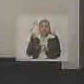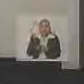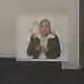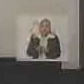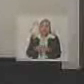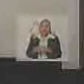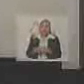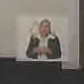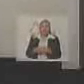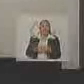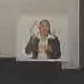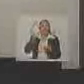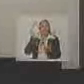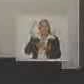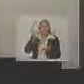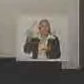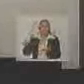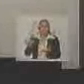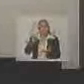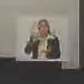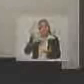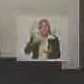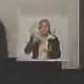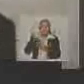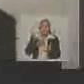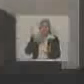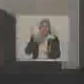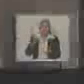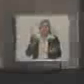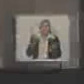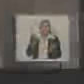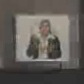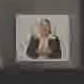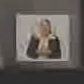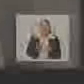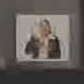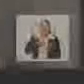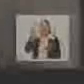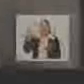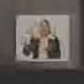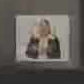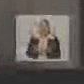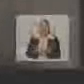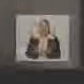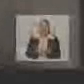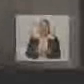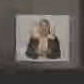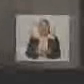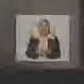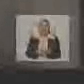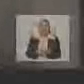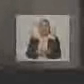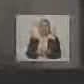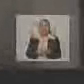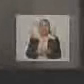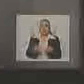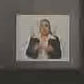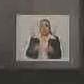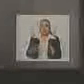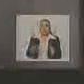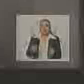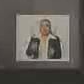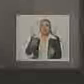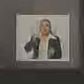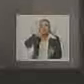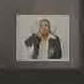solicitar información. Muchas gracias y así lo volveremos a hacer. Gracias. Continuamos con la candidata del Partido